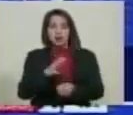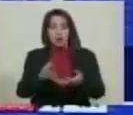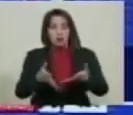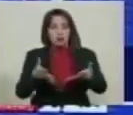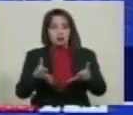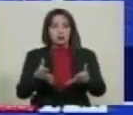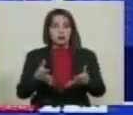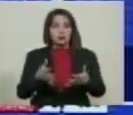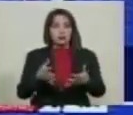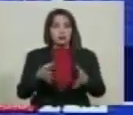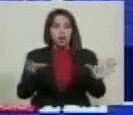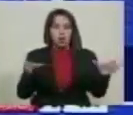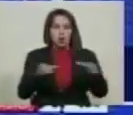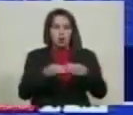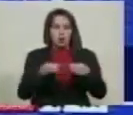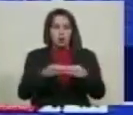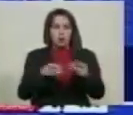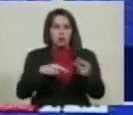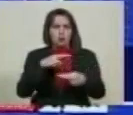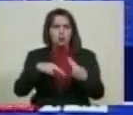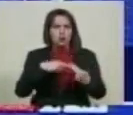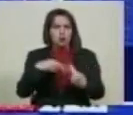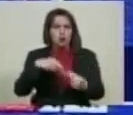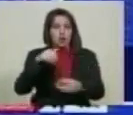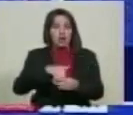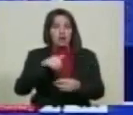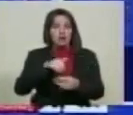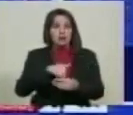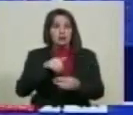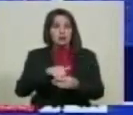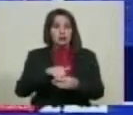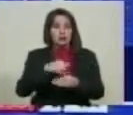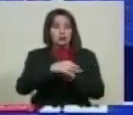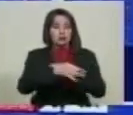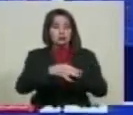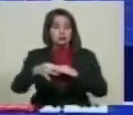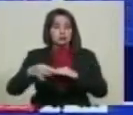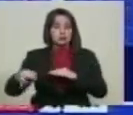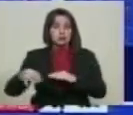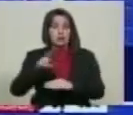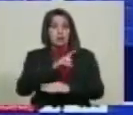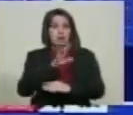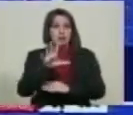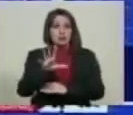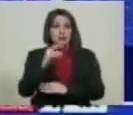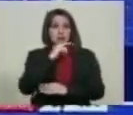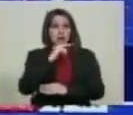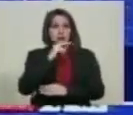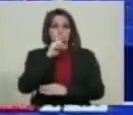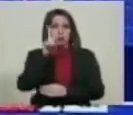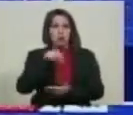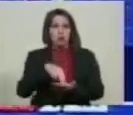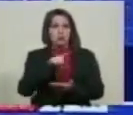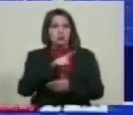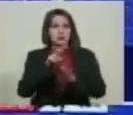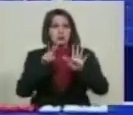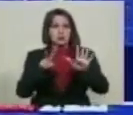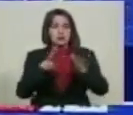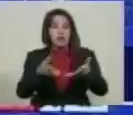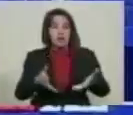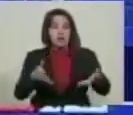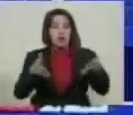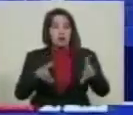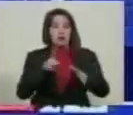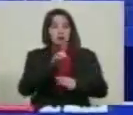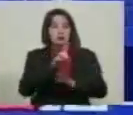nuestras fuerzas revolucionarias en las elecciones regionales del 15 de octubre del año 2017, donde ganamos 19 de